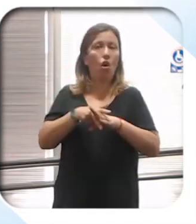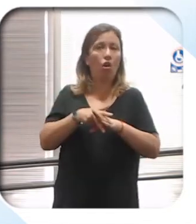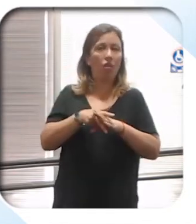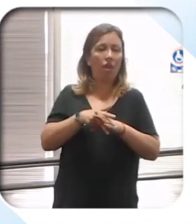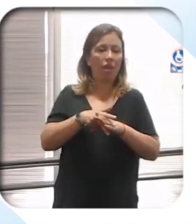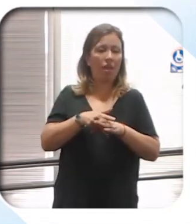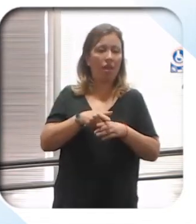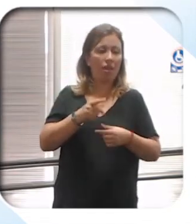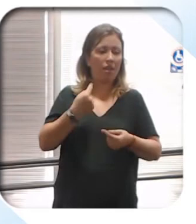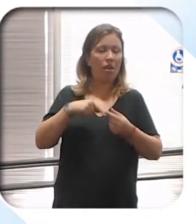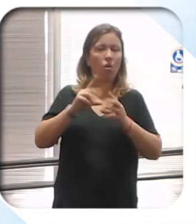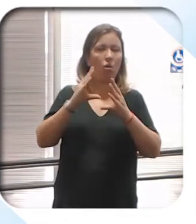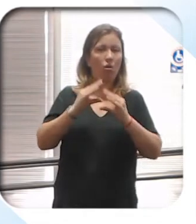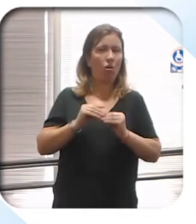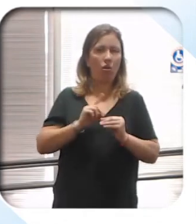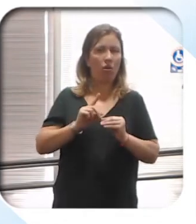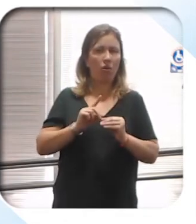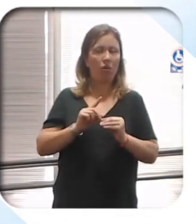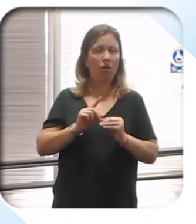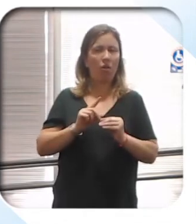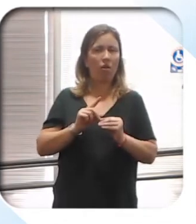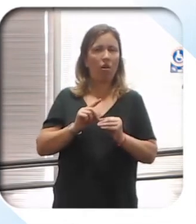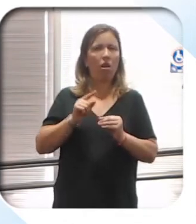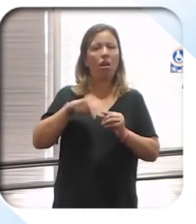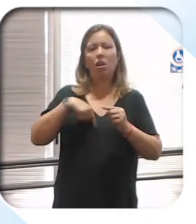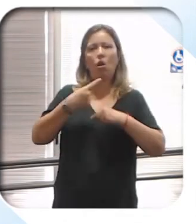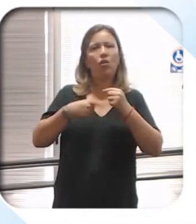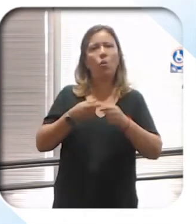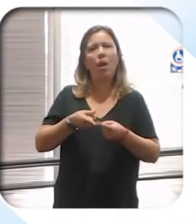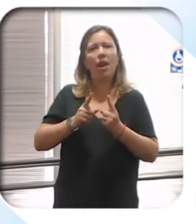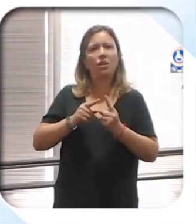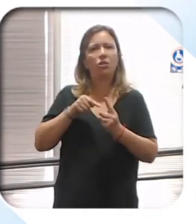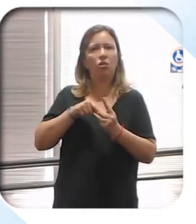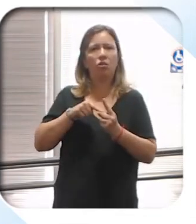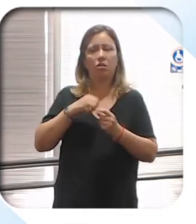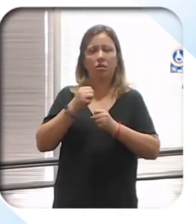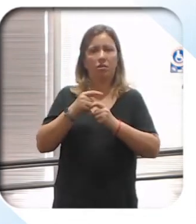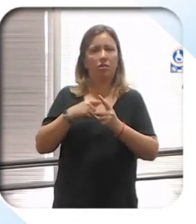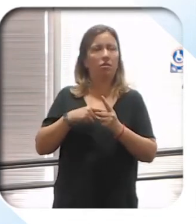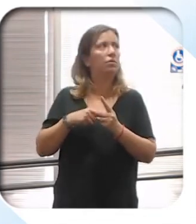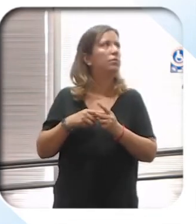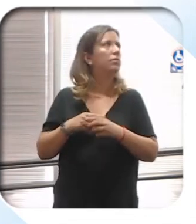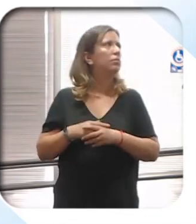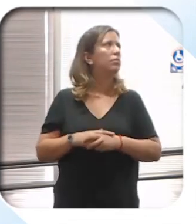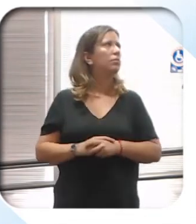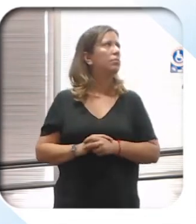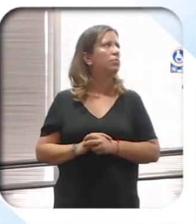se produce la erección.